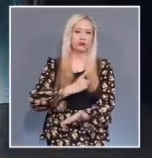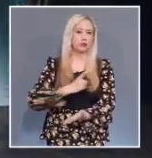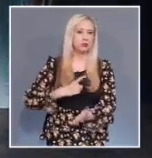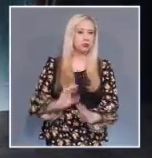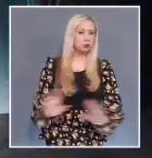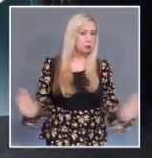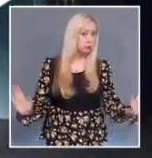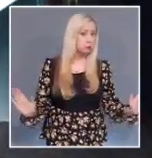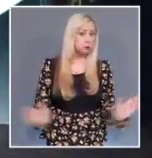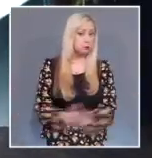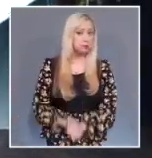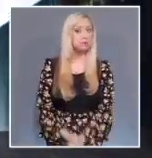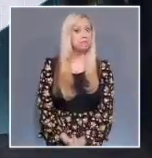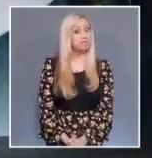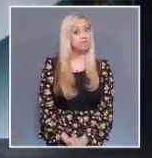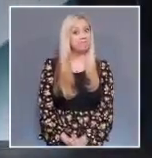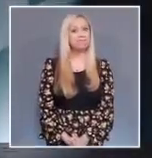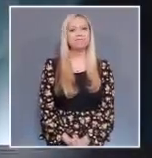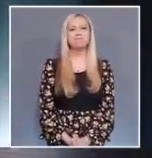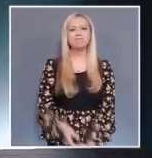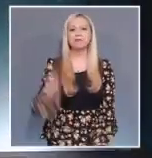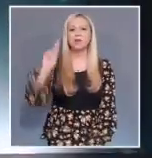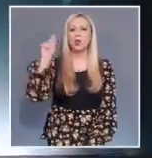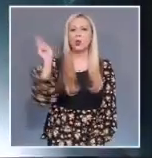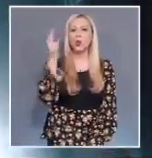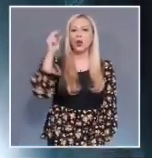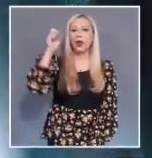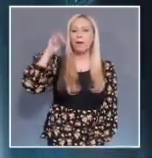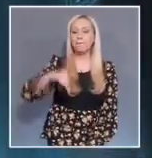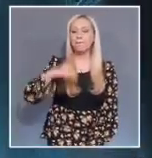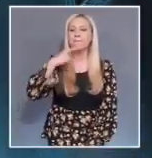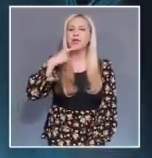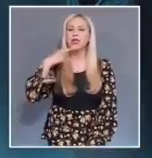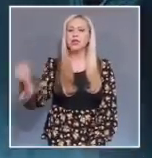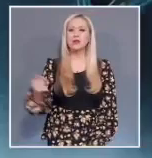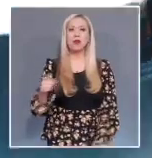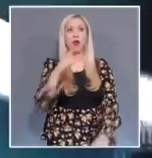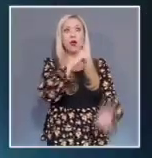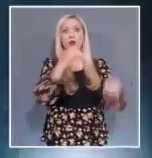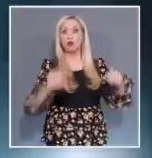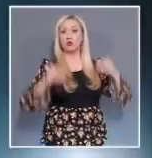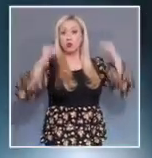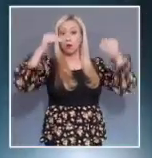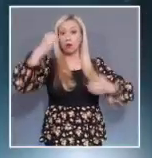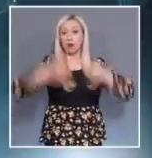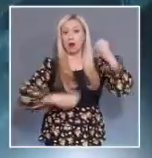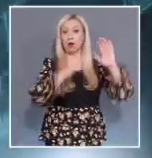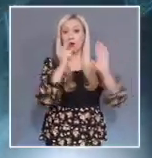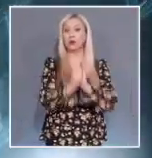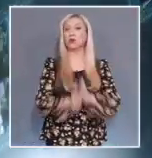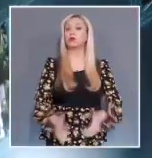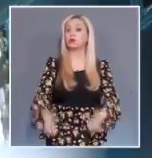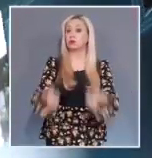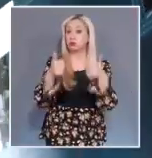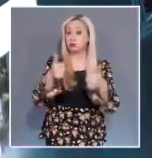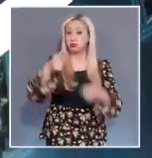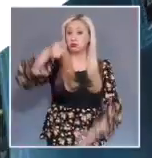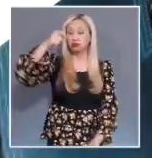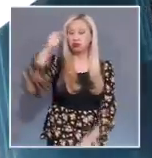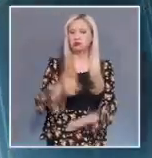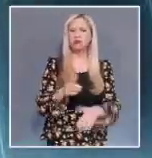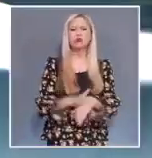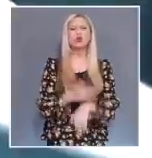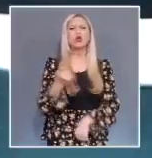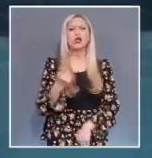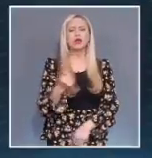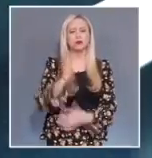En la UNAM, académicos destacaron el papel de la Suprema Corte de Justicia de la Nación en el equilibrio de poderes y también